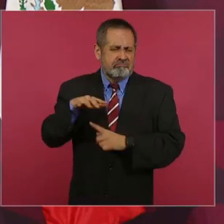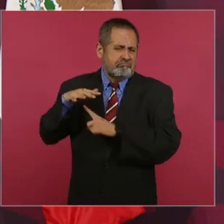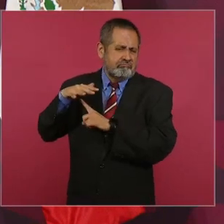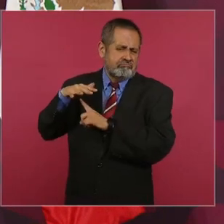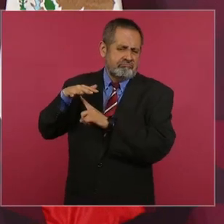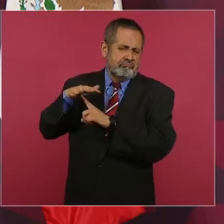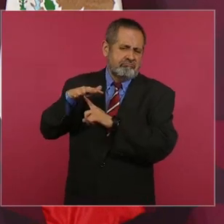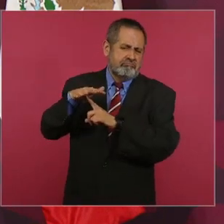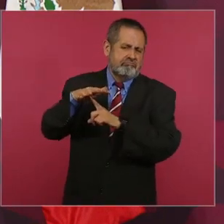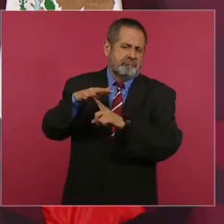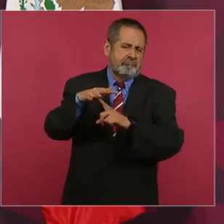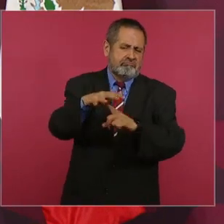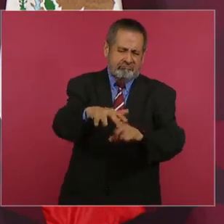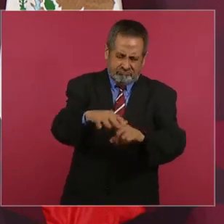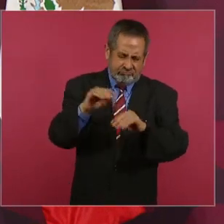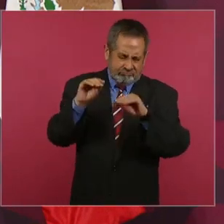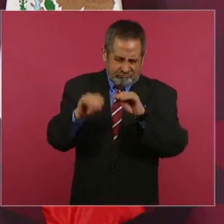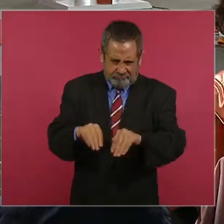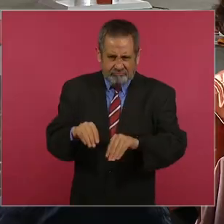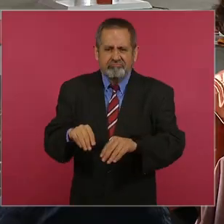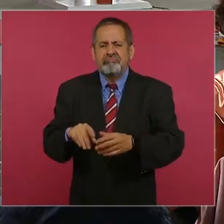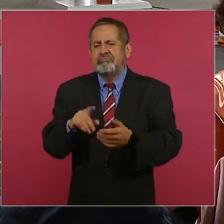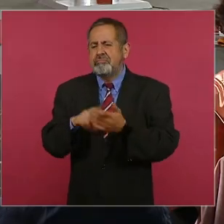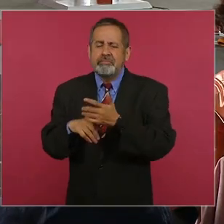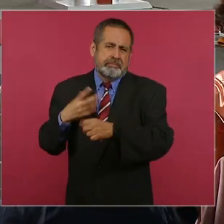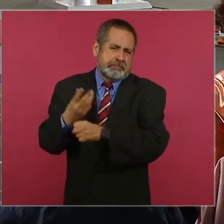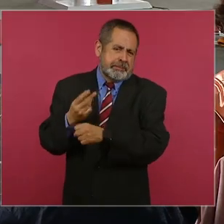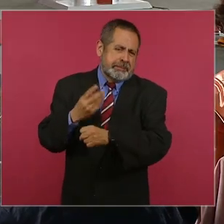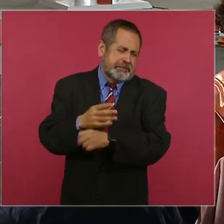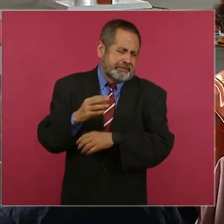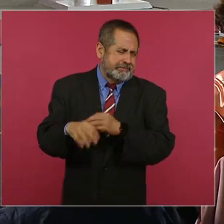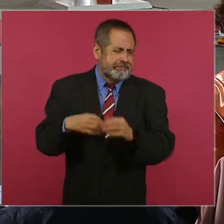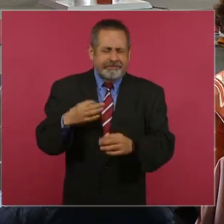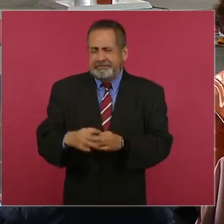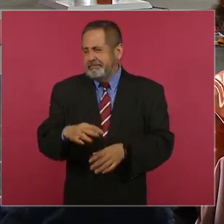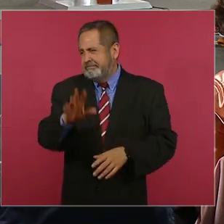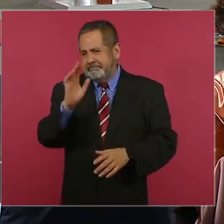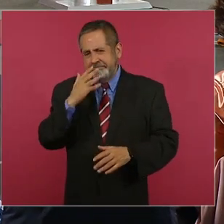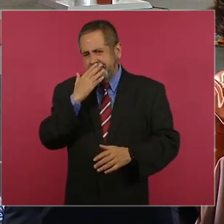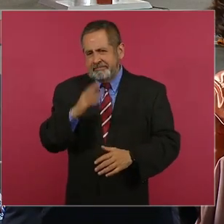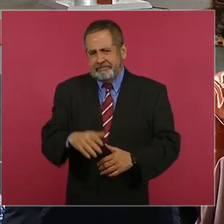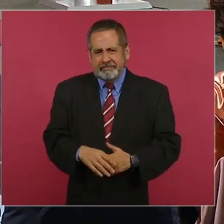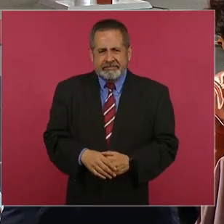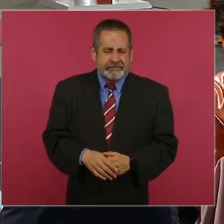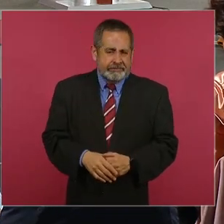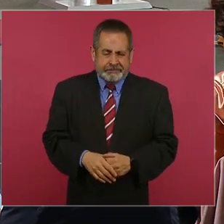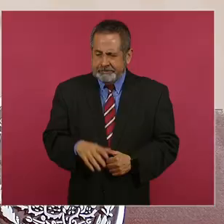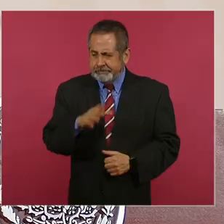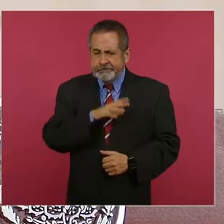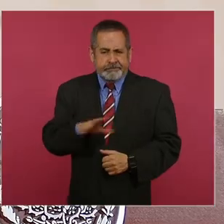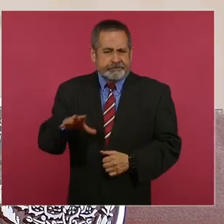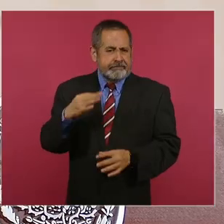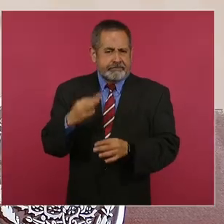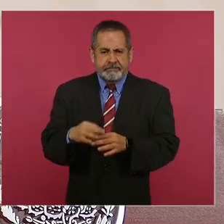y lograron la hazaña